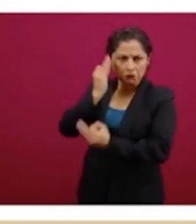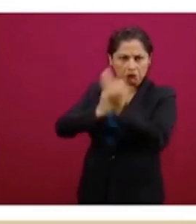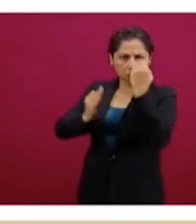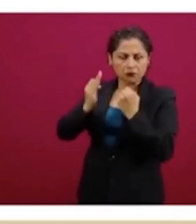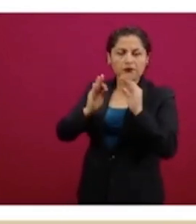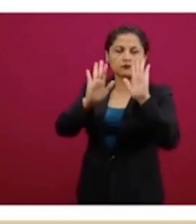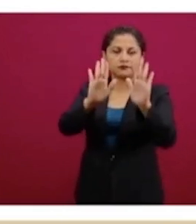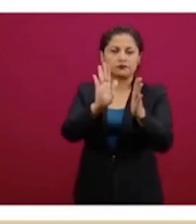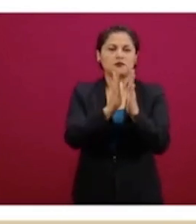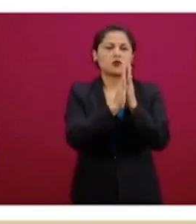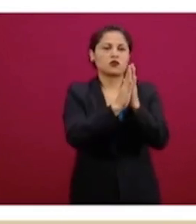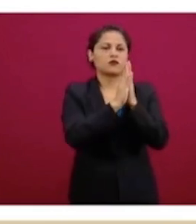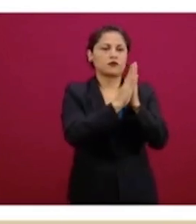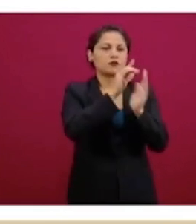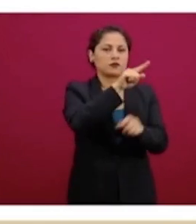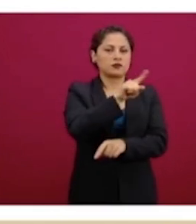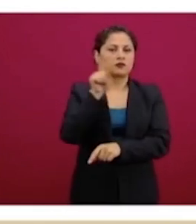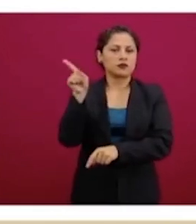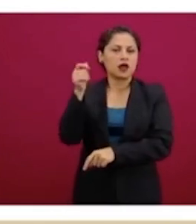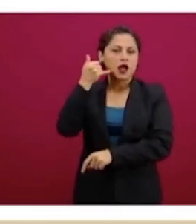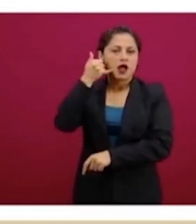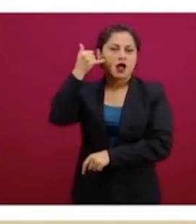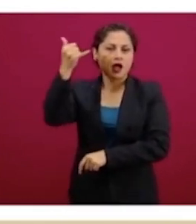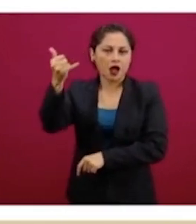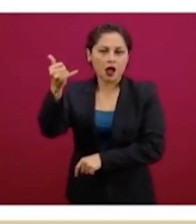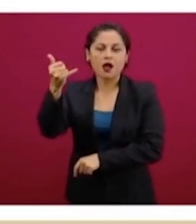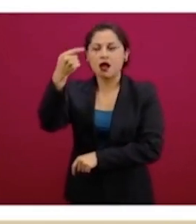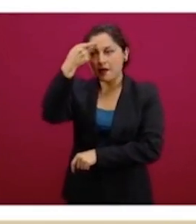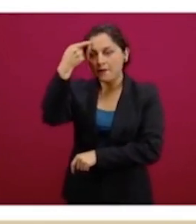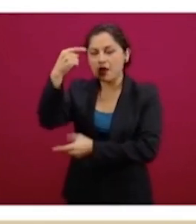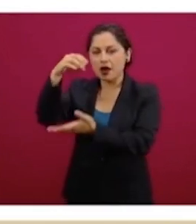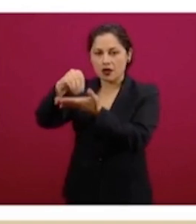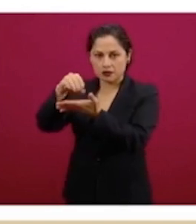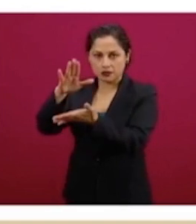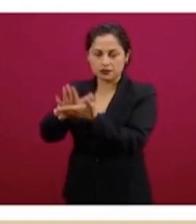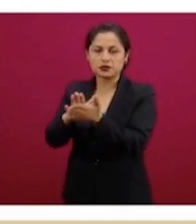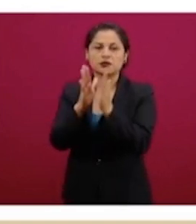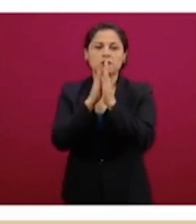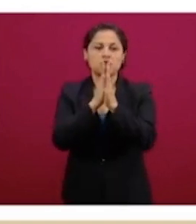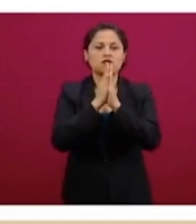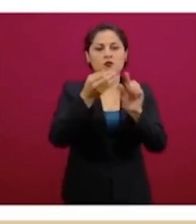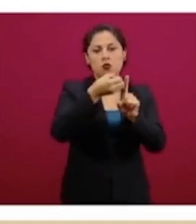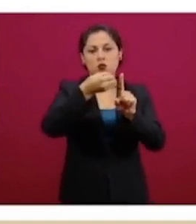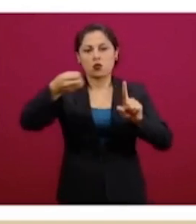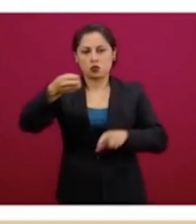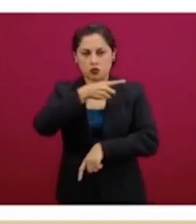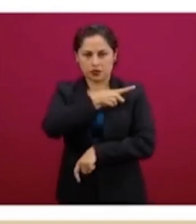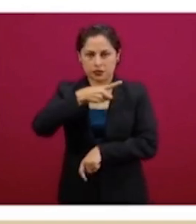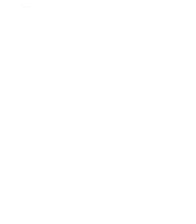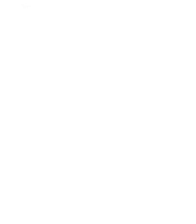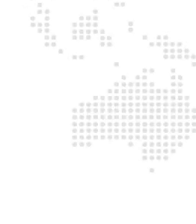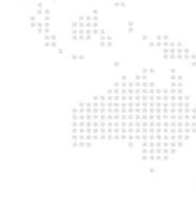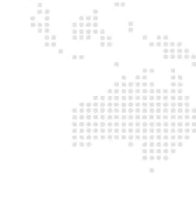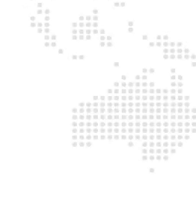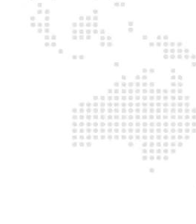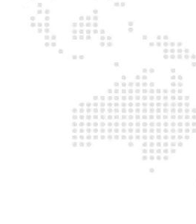orden, tenemos que estar organizados. Si las cosas las hacemos organizadamente, salen bien.